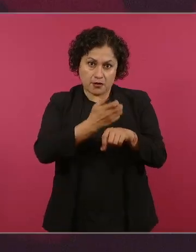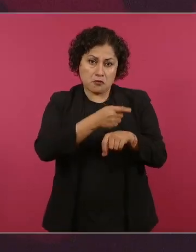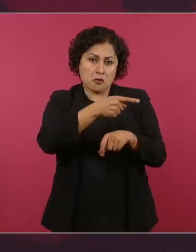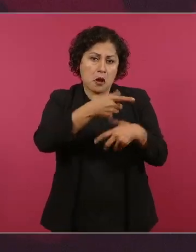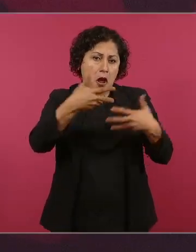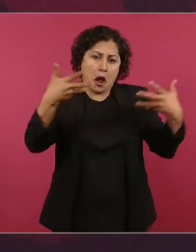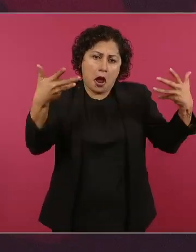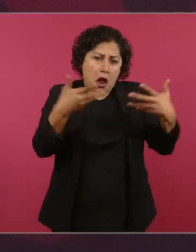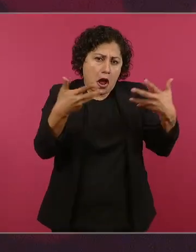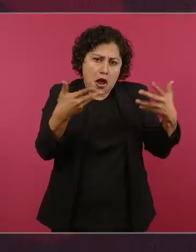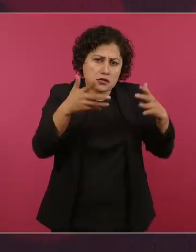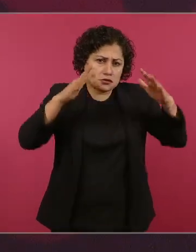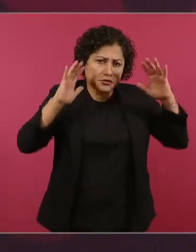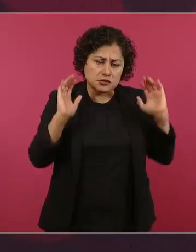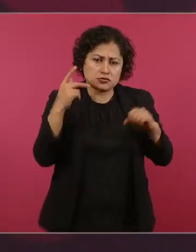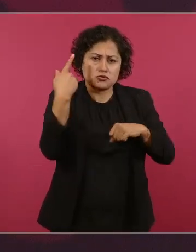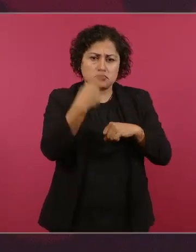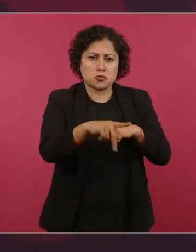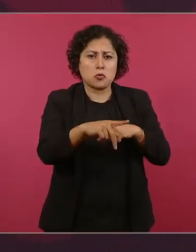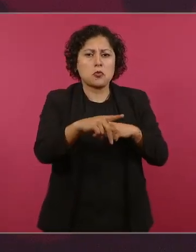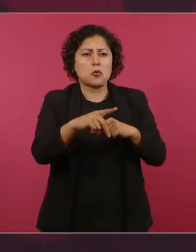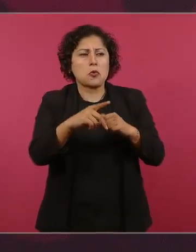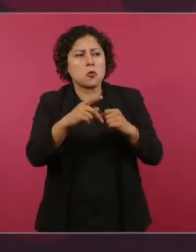esas relaciones.